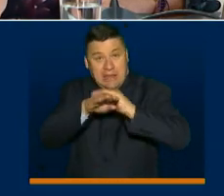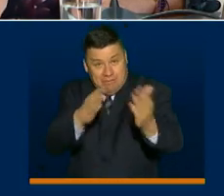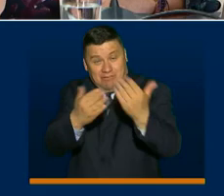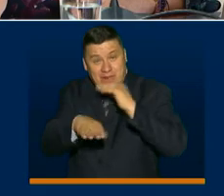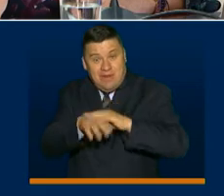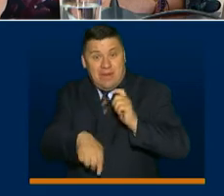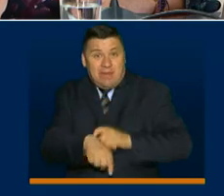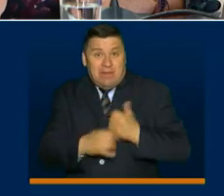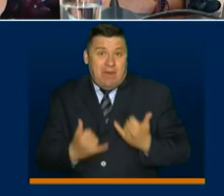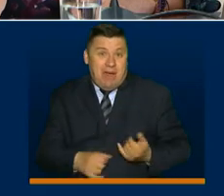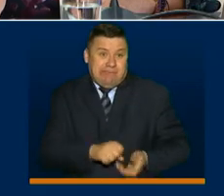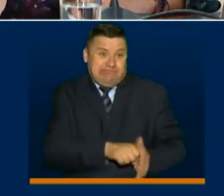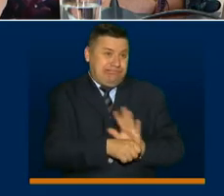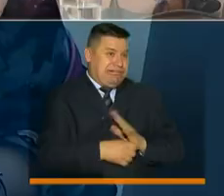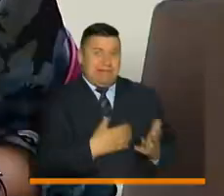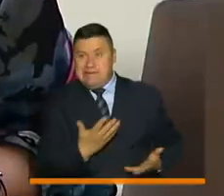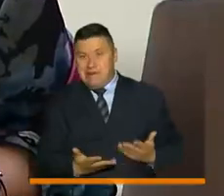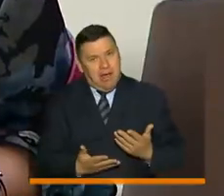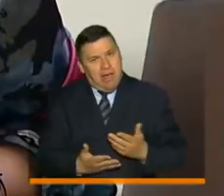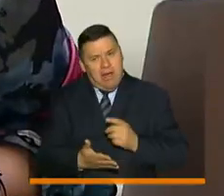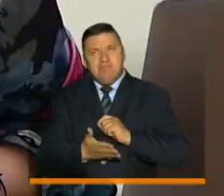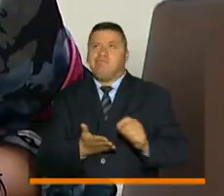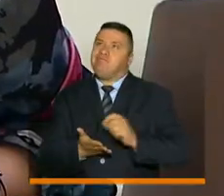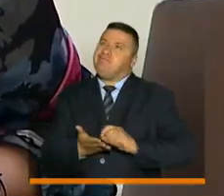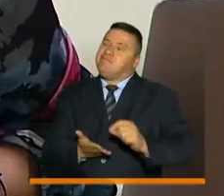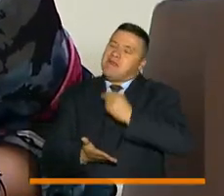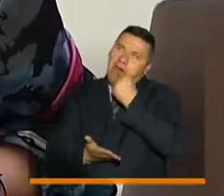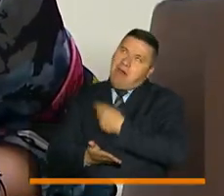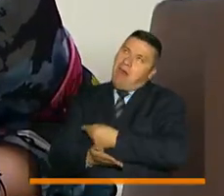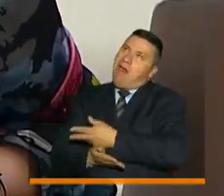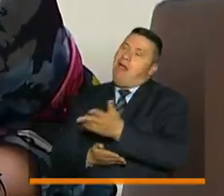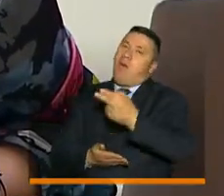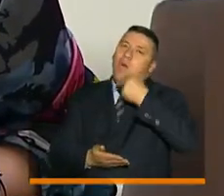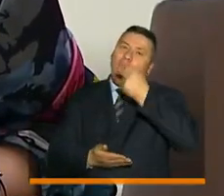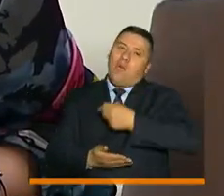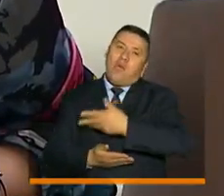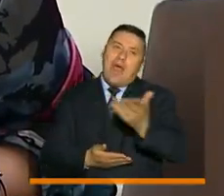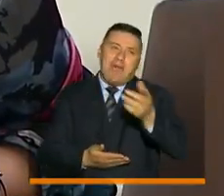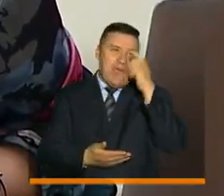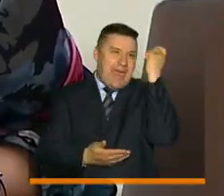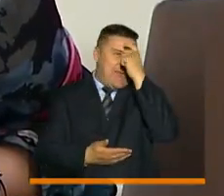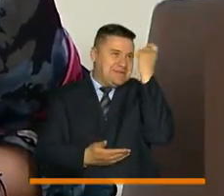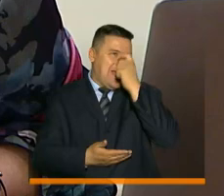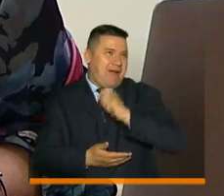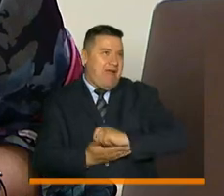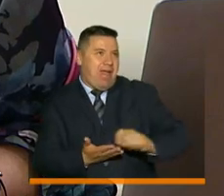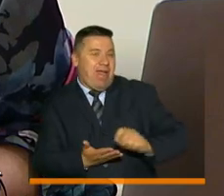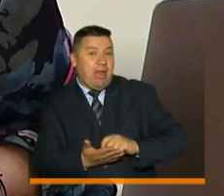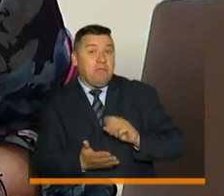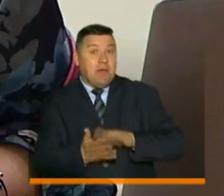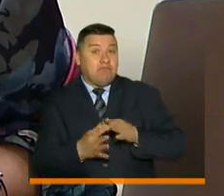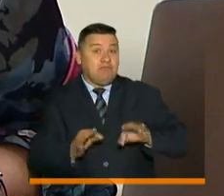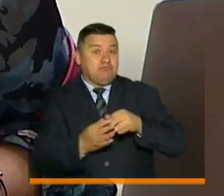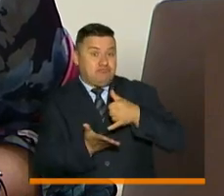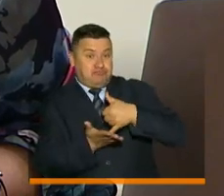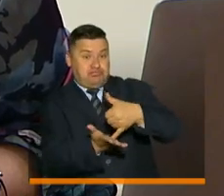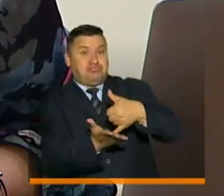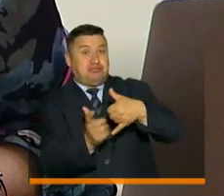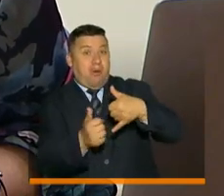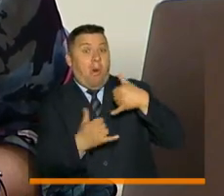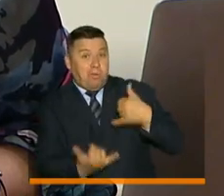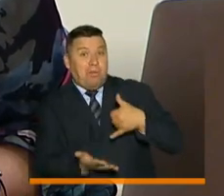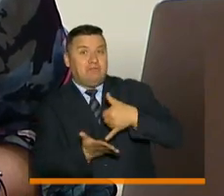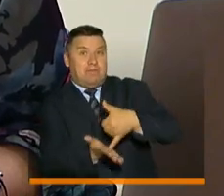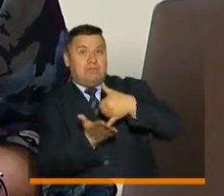este tiempo también de pandemia a que podamos escribir relatos en cuento, en ensayo. Tendrán premios muy interesantes y sobre